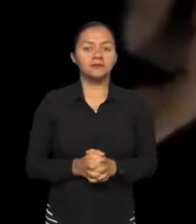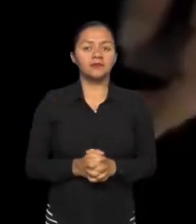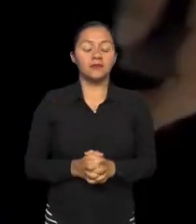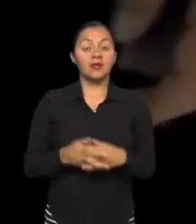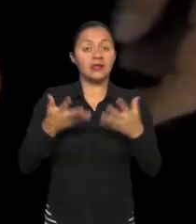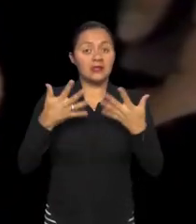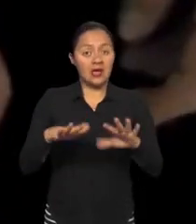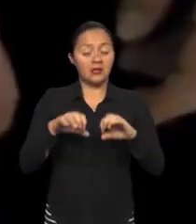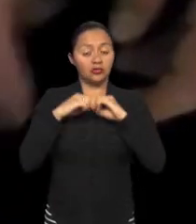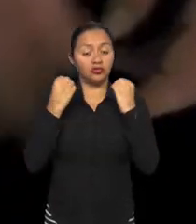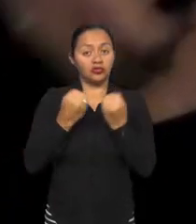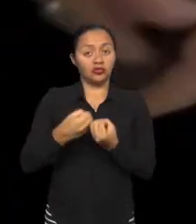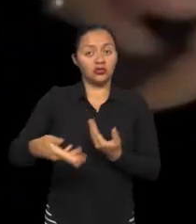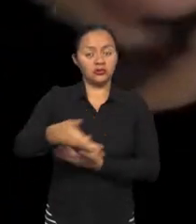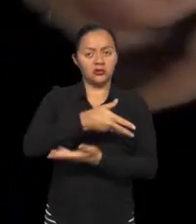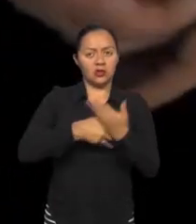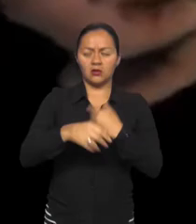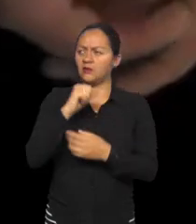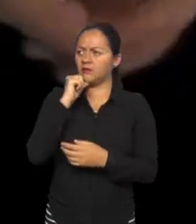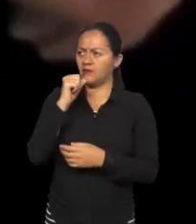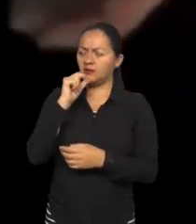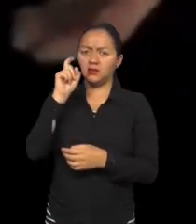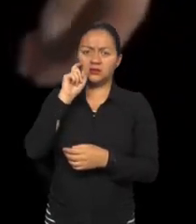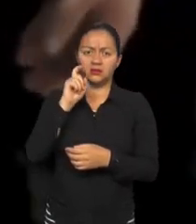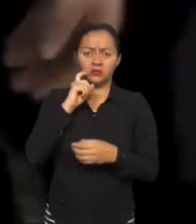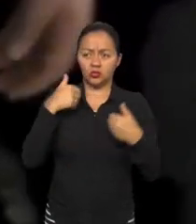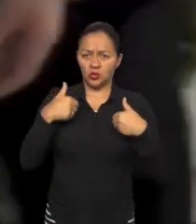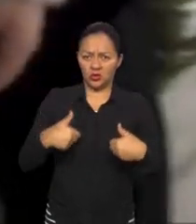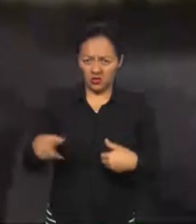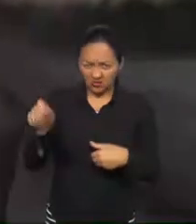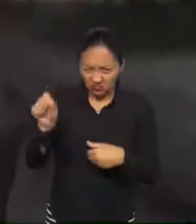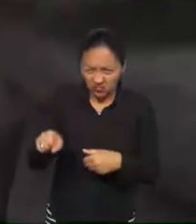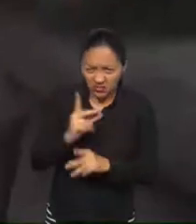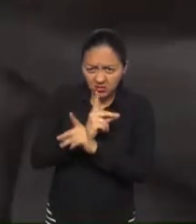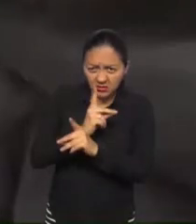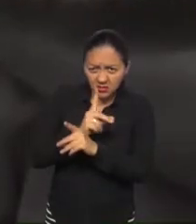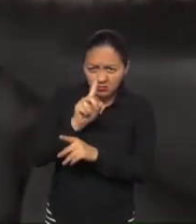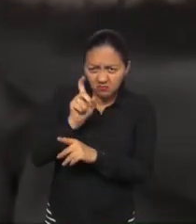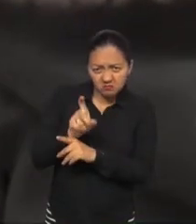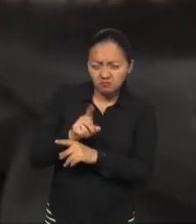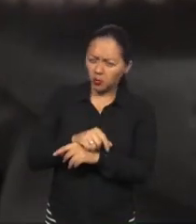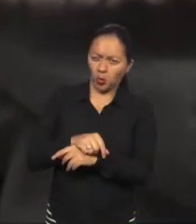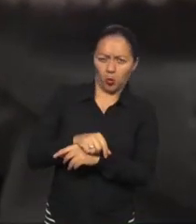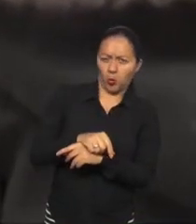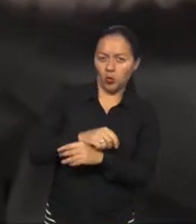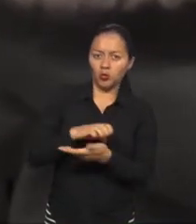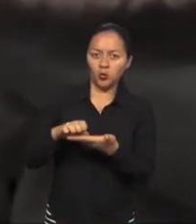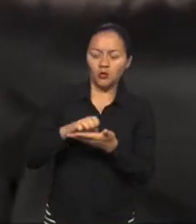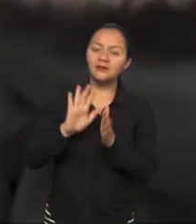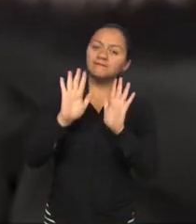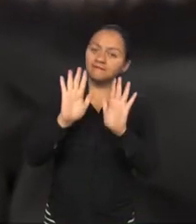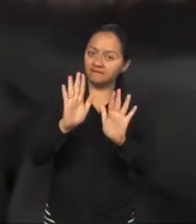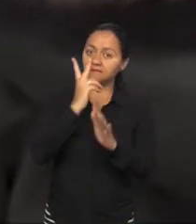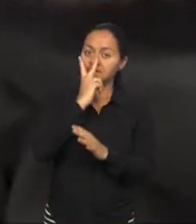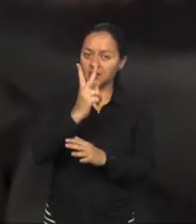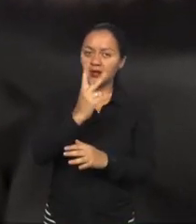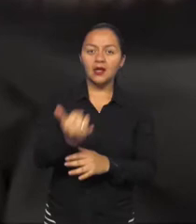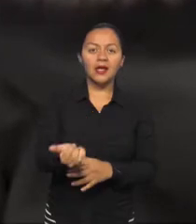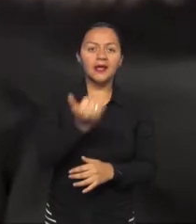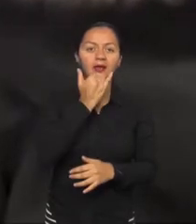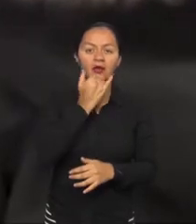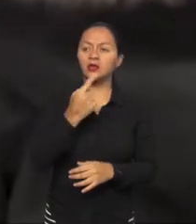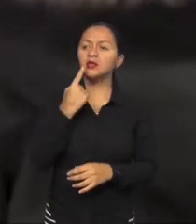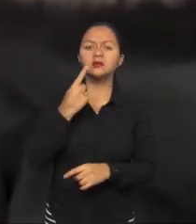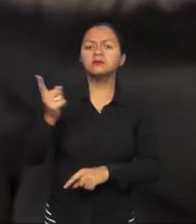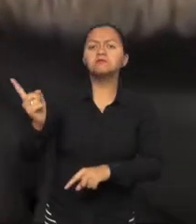Parte de la sociedad todavía niega la sexualidad de las personas con discapacidad. Esto ha generado la idea errónea de que no